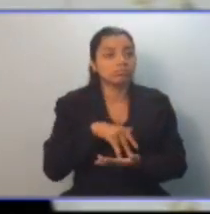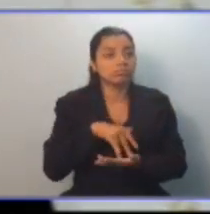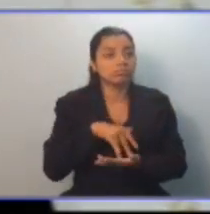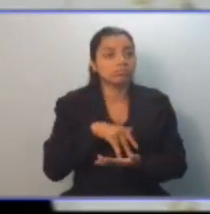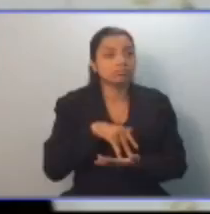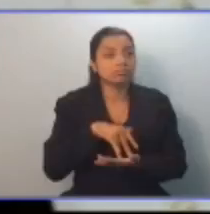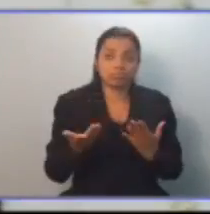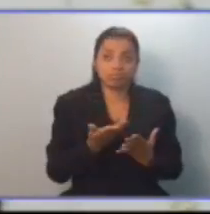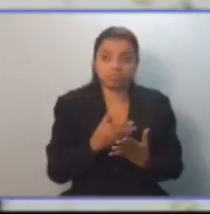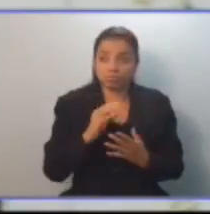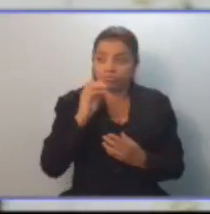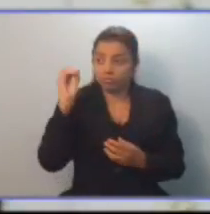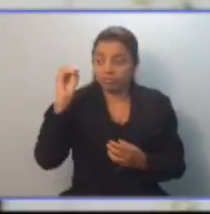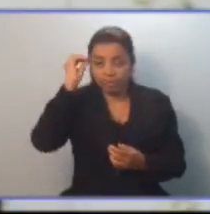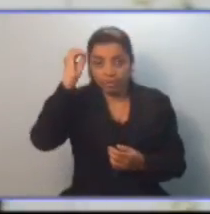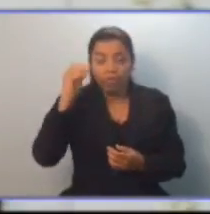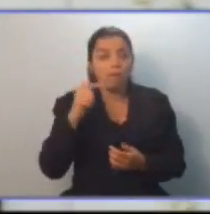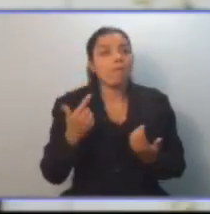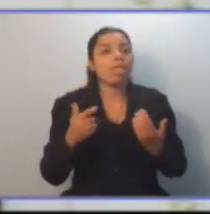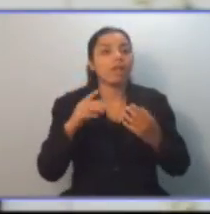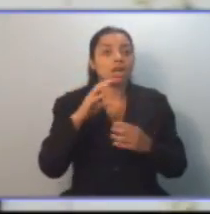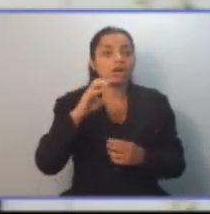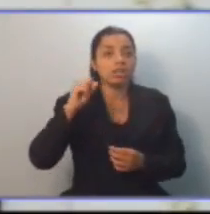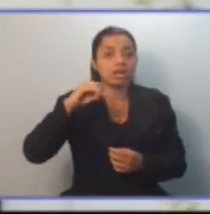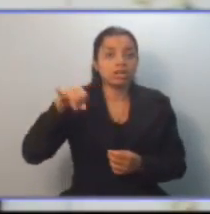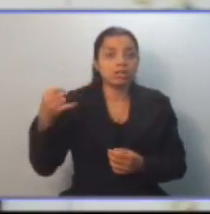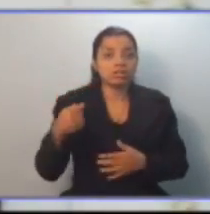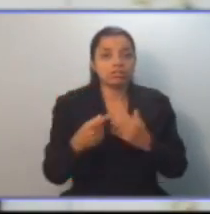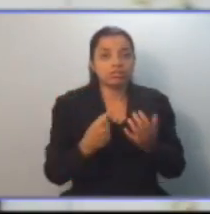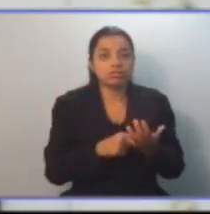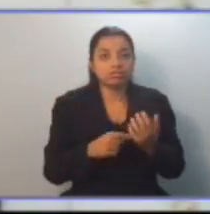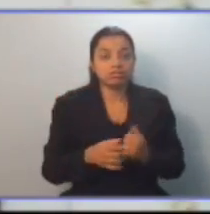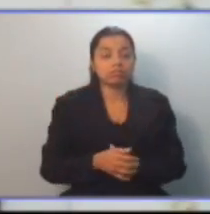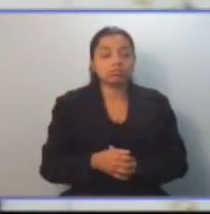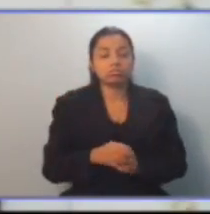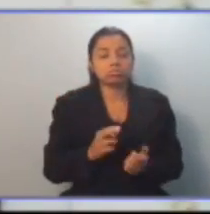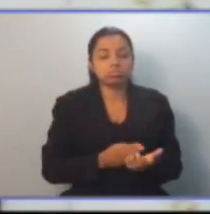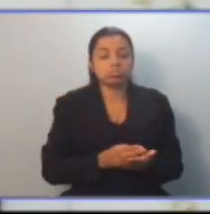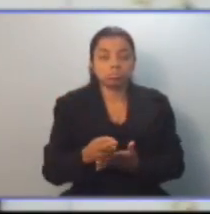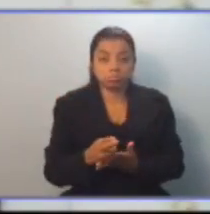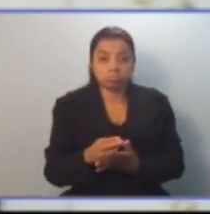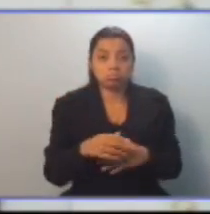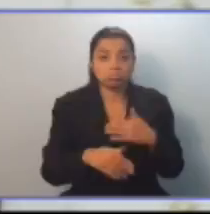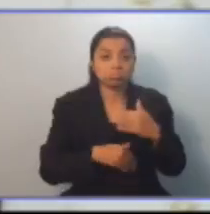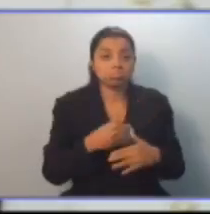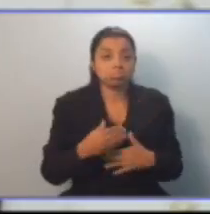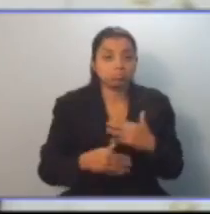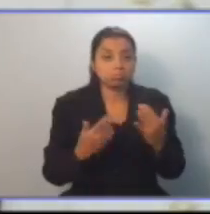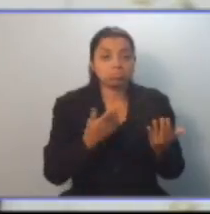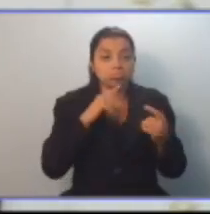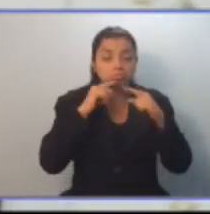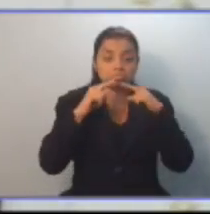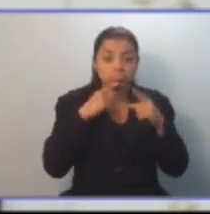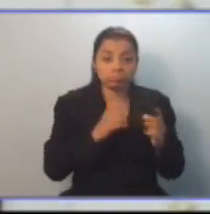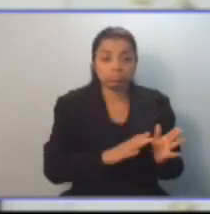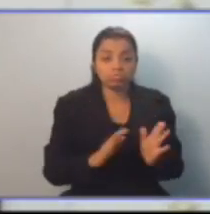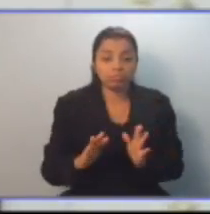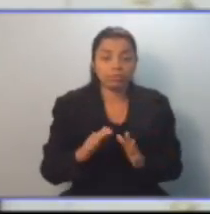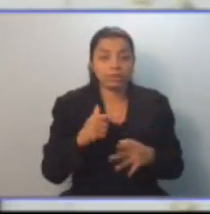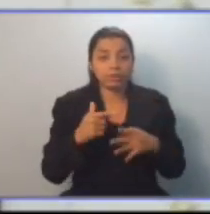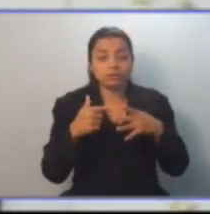cuentas emitir opiniones. Entonces la Corte igual debe de haber transparencia en todos sus procedimientos administrativos, por ejemplo, en la